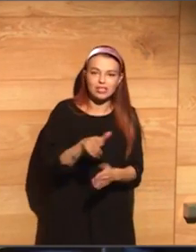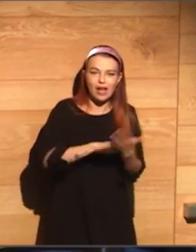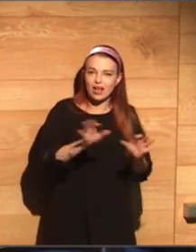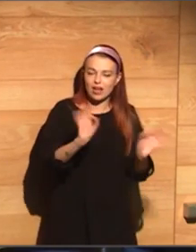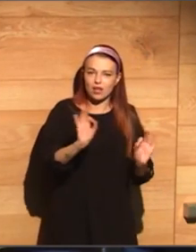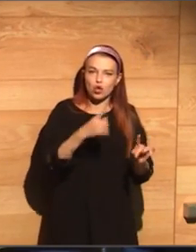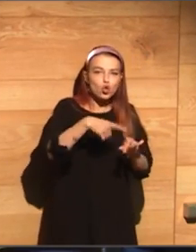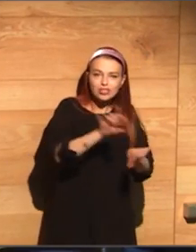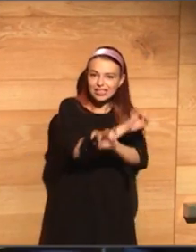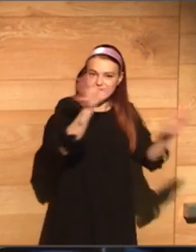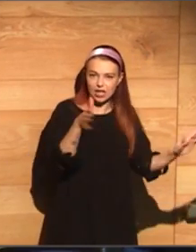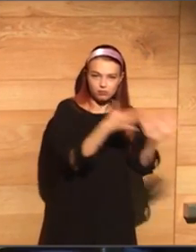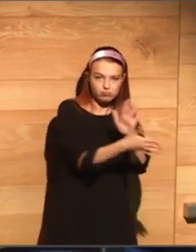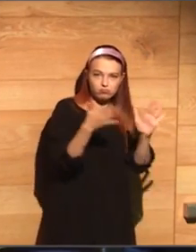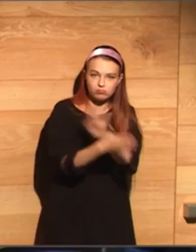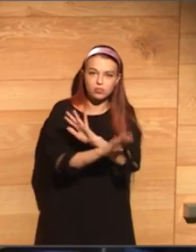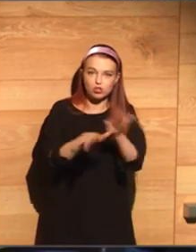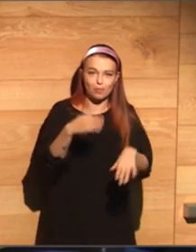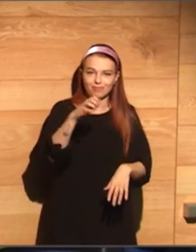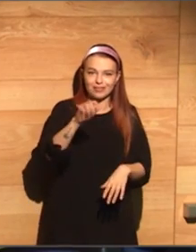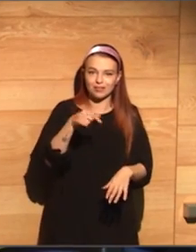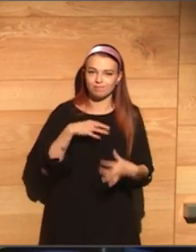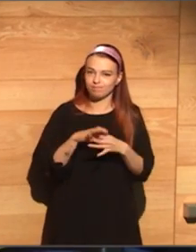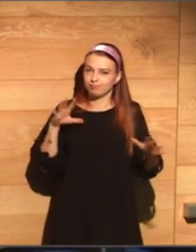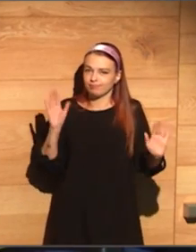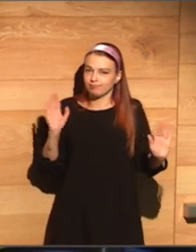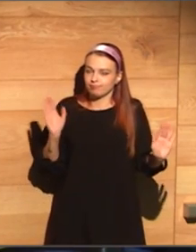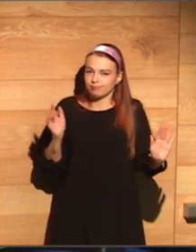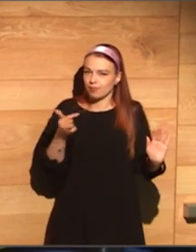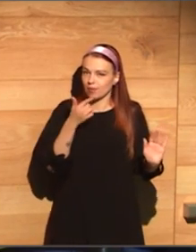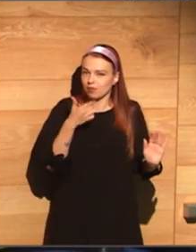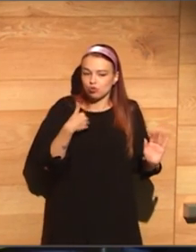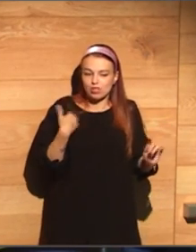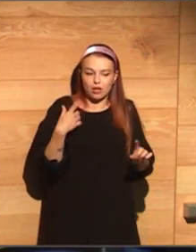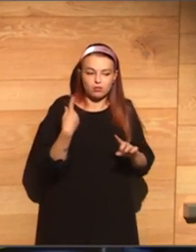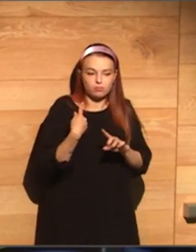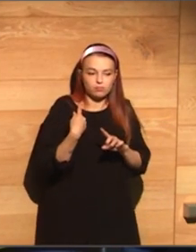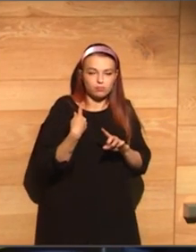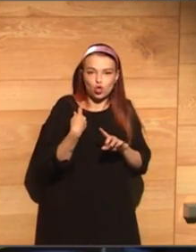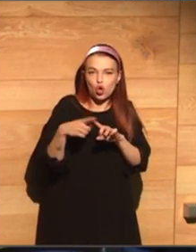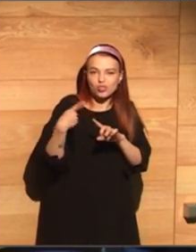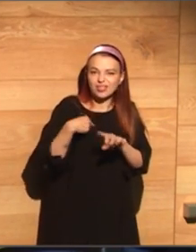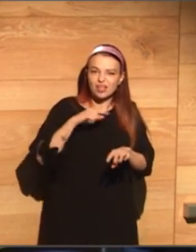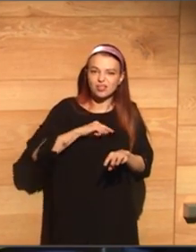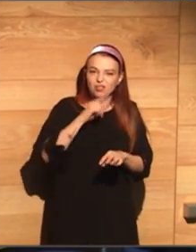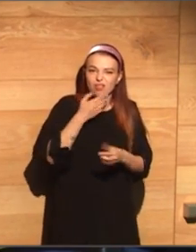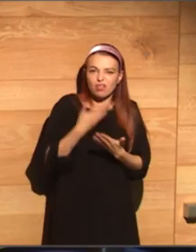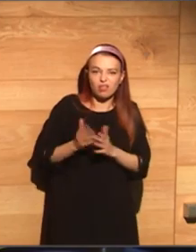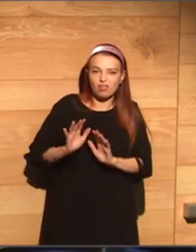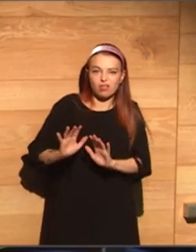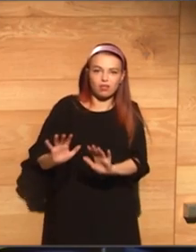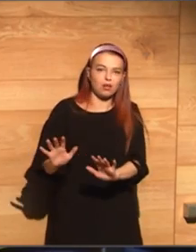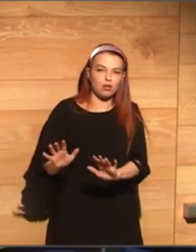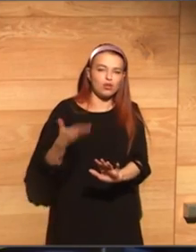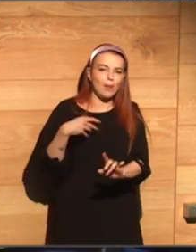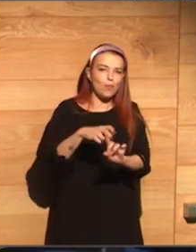arquetipos claros. Y eso no iba con Berlanga. Berlanga ya se había rendido de muchas cosas, se había aburrido de muchas cosas y ya veía las